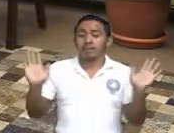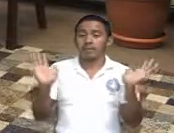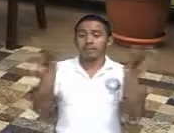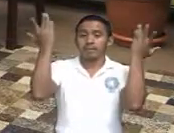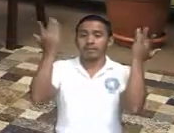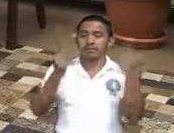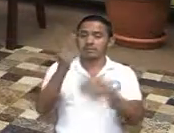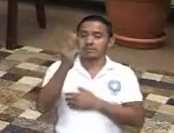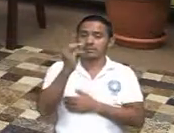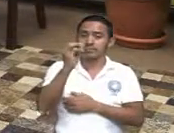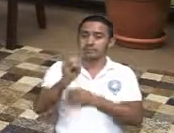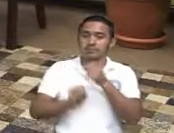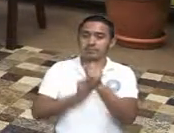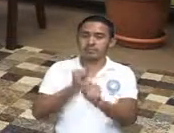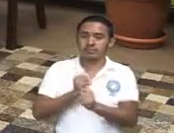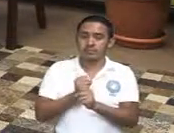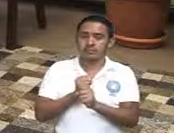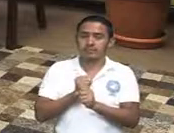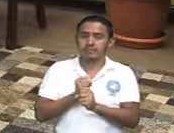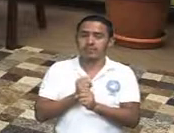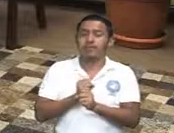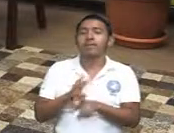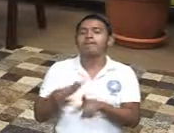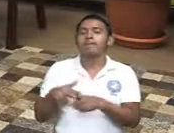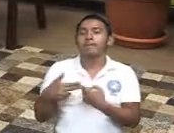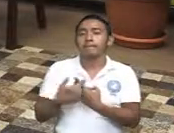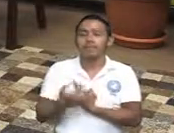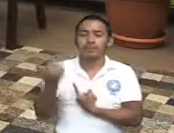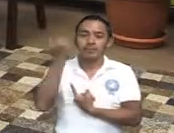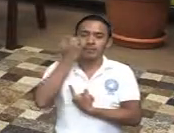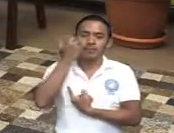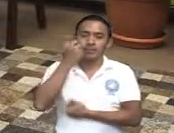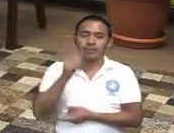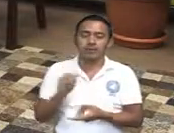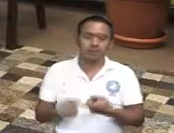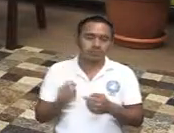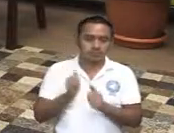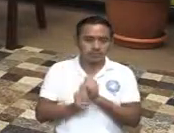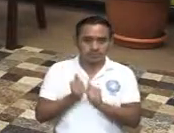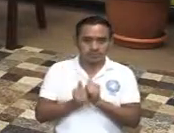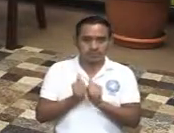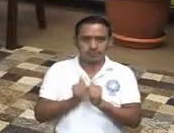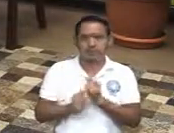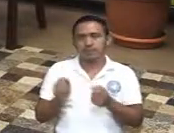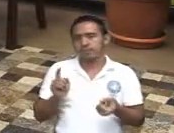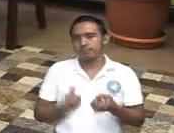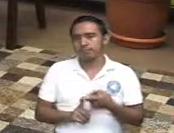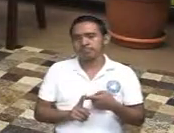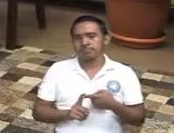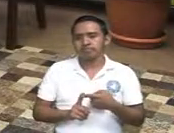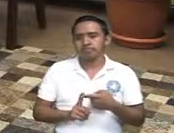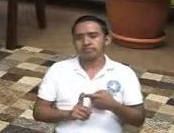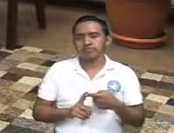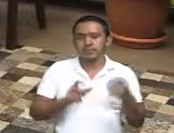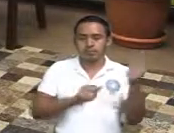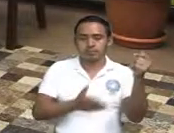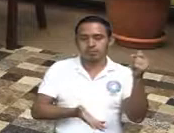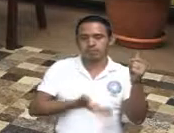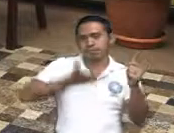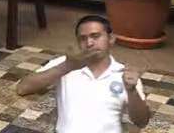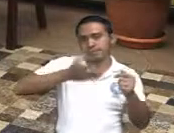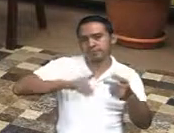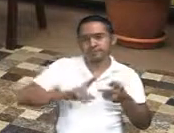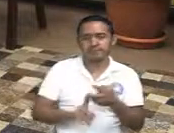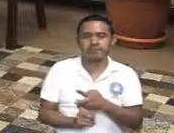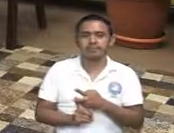30 años pues ya cuando comienzan a padecer de problemas por mencionarle algo hipertensión arterial